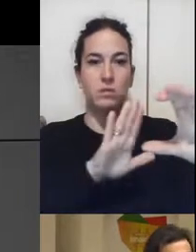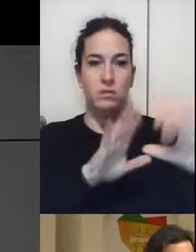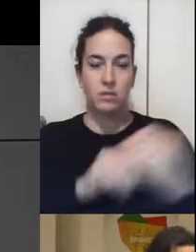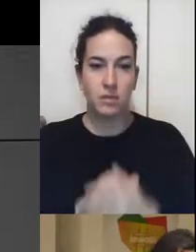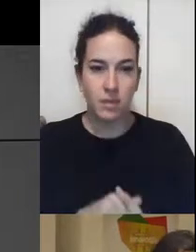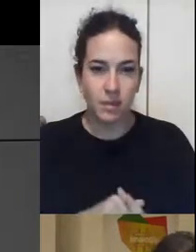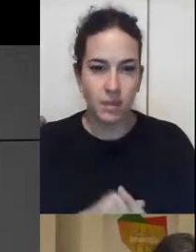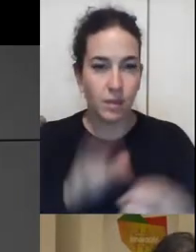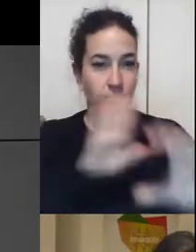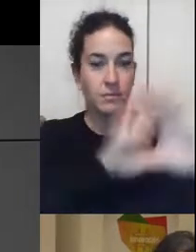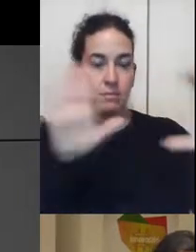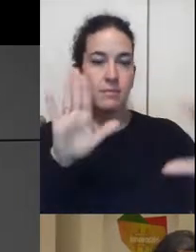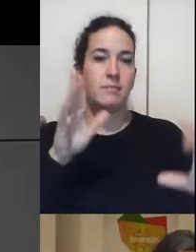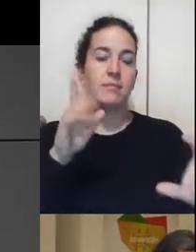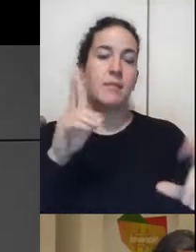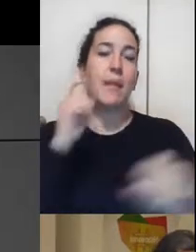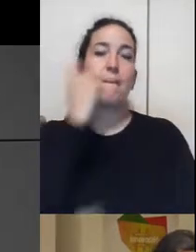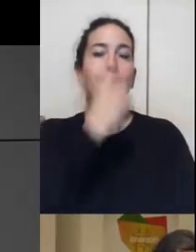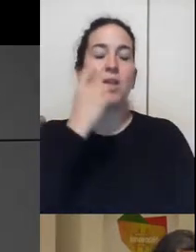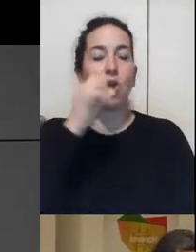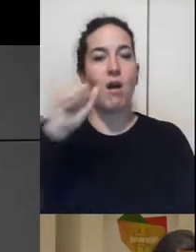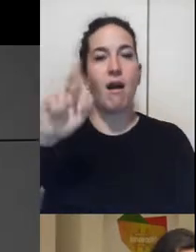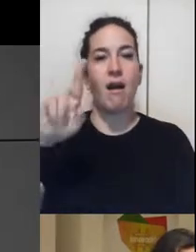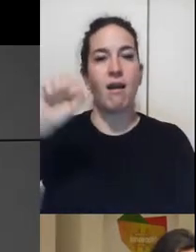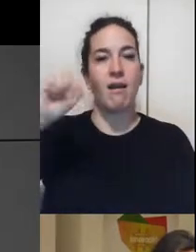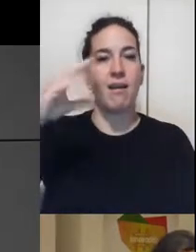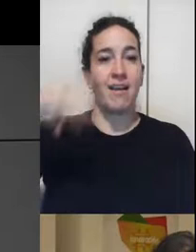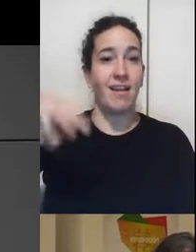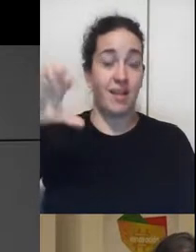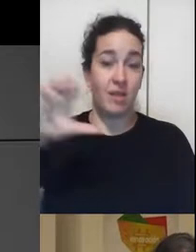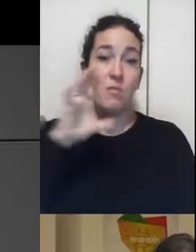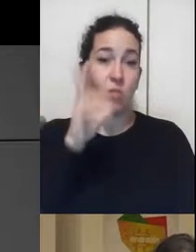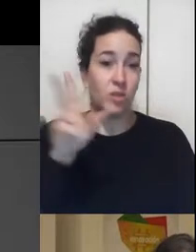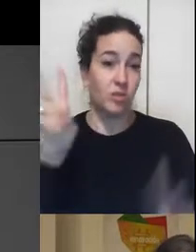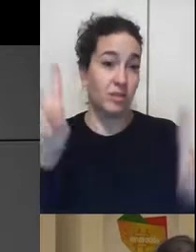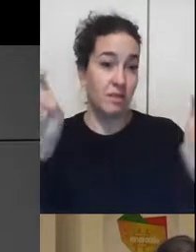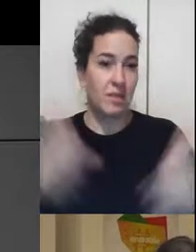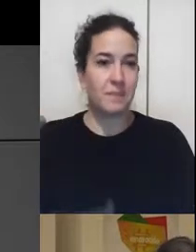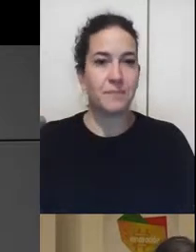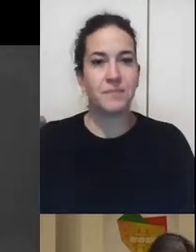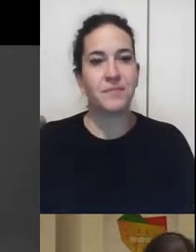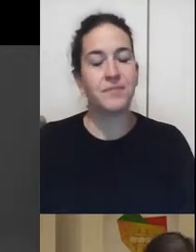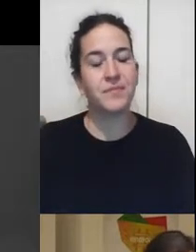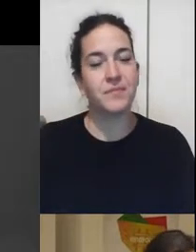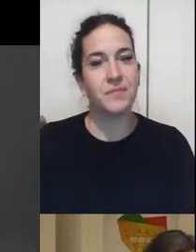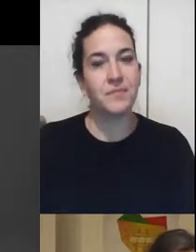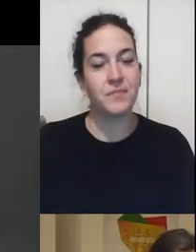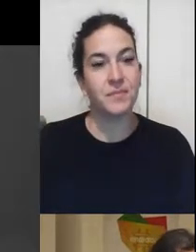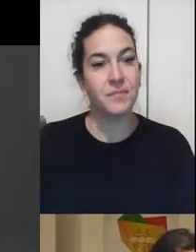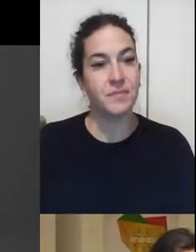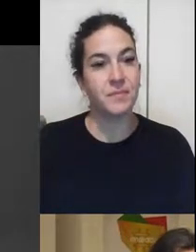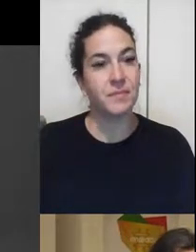el mito de Aragne, por eso están recurriendo a estos temas. Y finalmente,